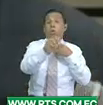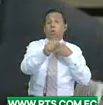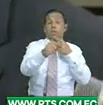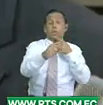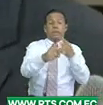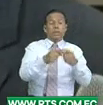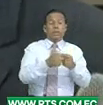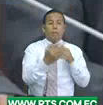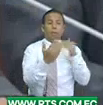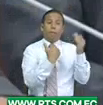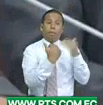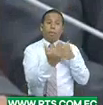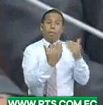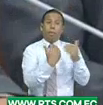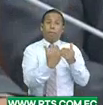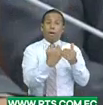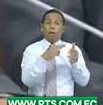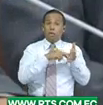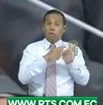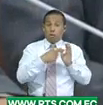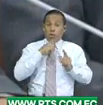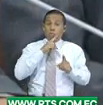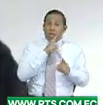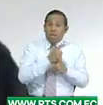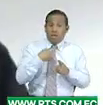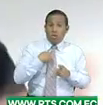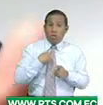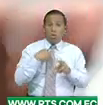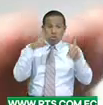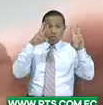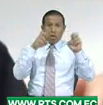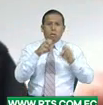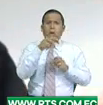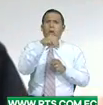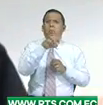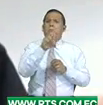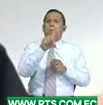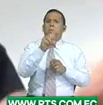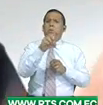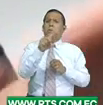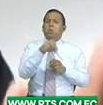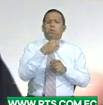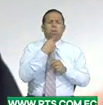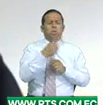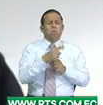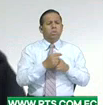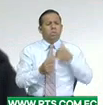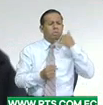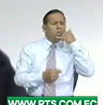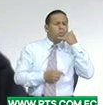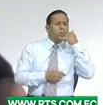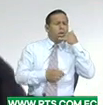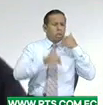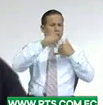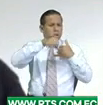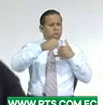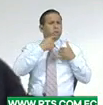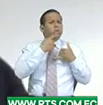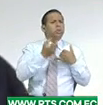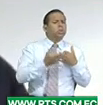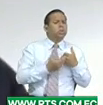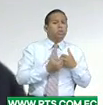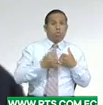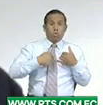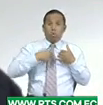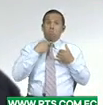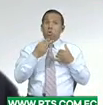bancada recibiendo algo, no era precisamente dinero. Yo al señor Daniel Mendoza le dije, bueno, sí, sí cogieron. ¿Pero qué cogieron? No dije que